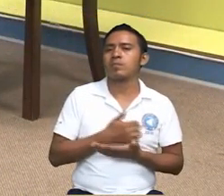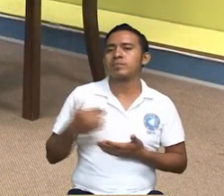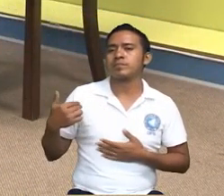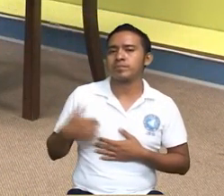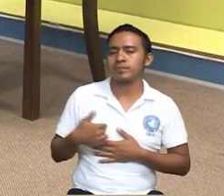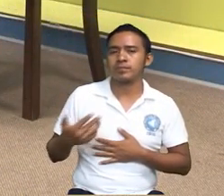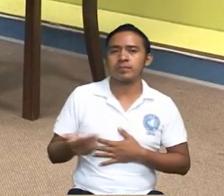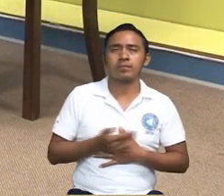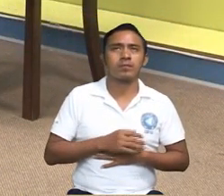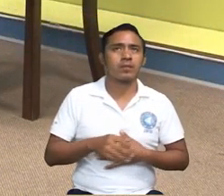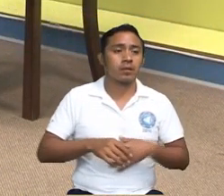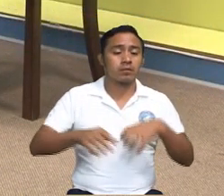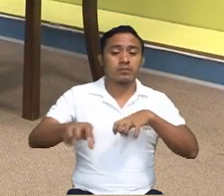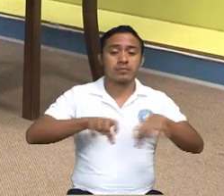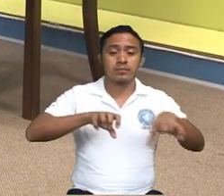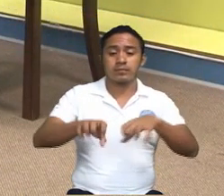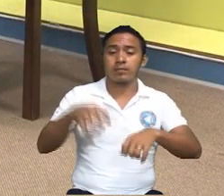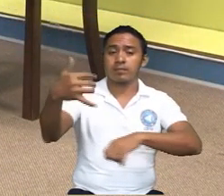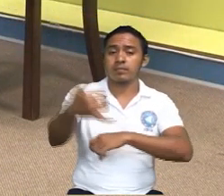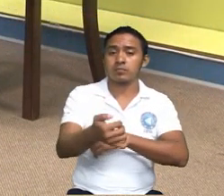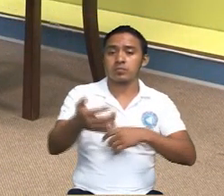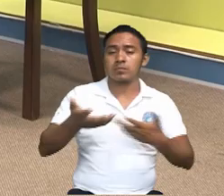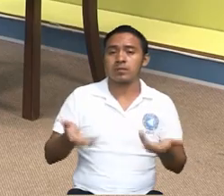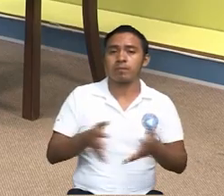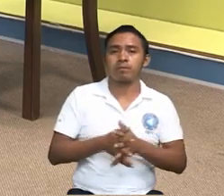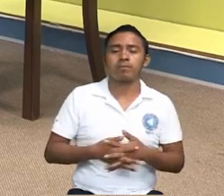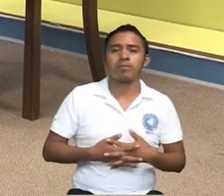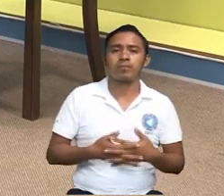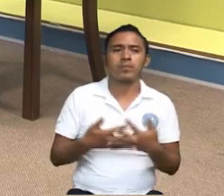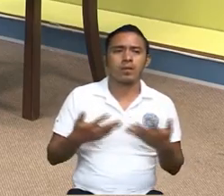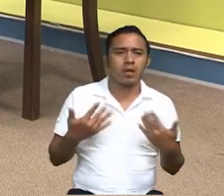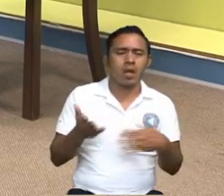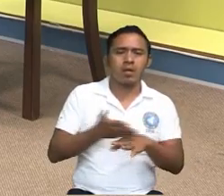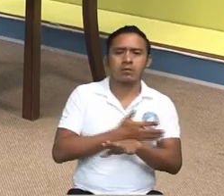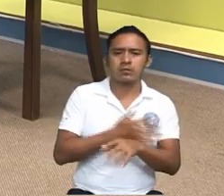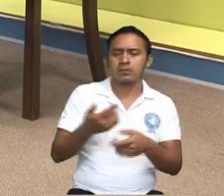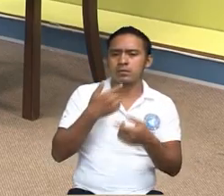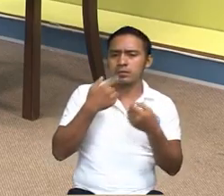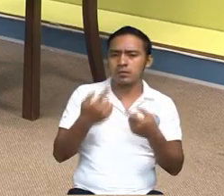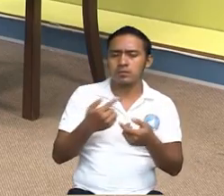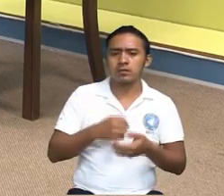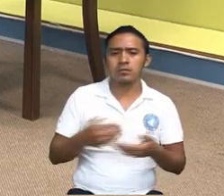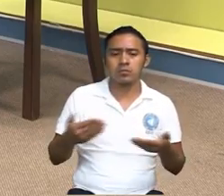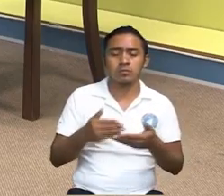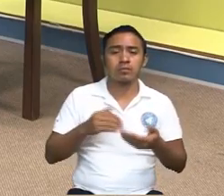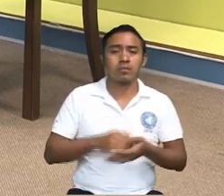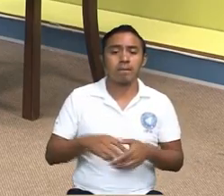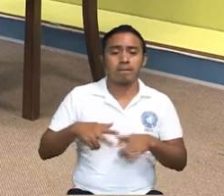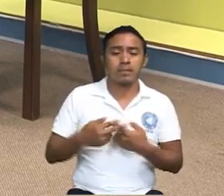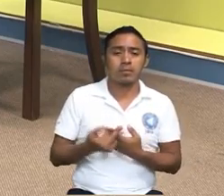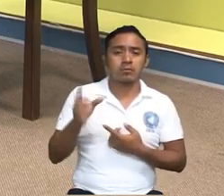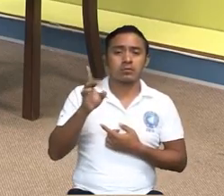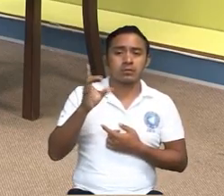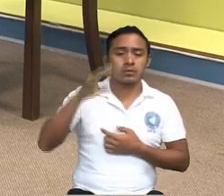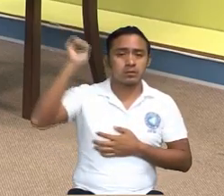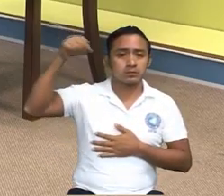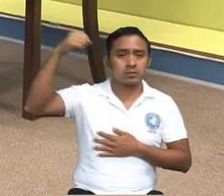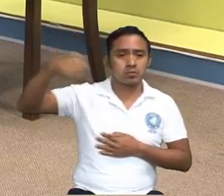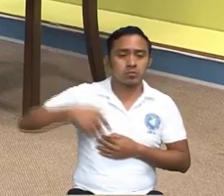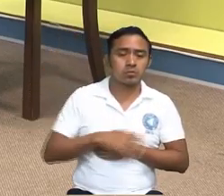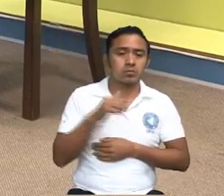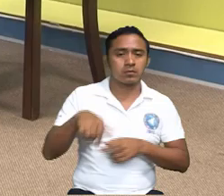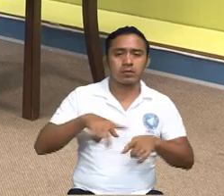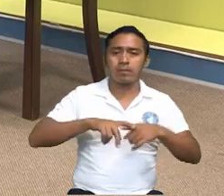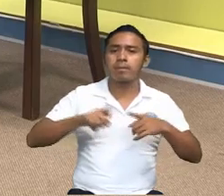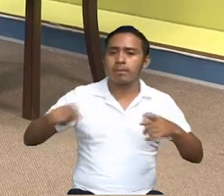jornada de vacunación? Usted ya nos decía al inicio del programa cuándo inició, el 15 de julio de este mes,